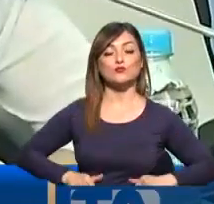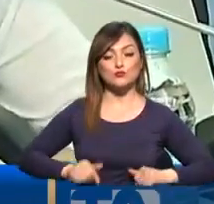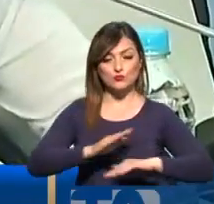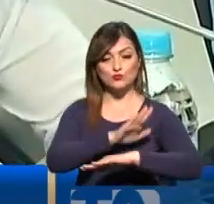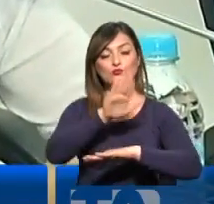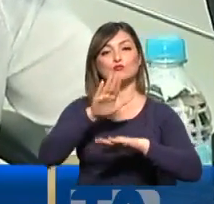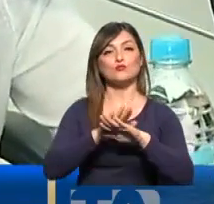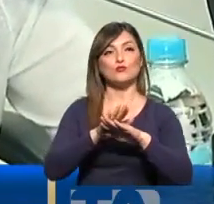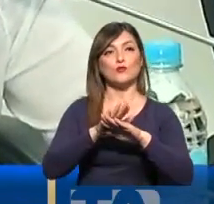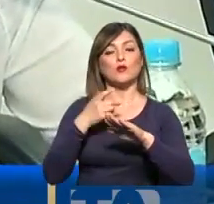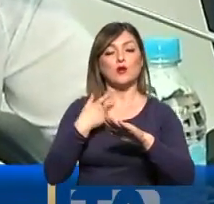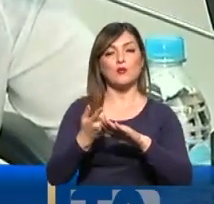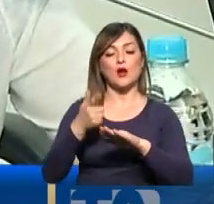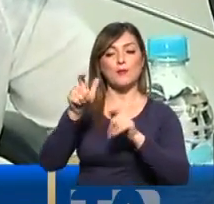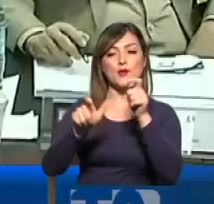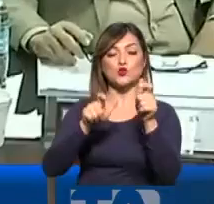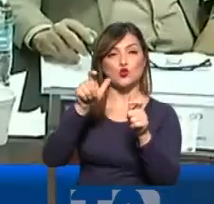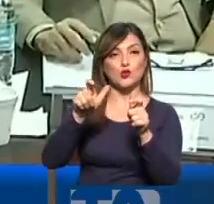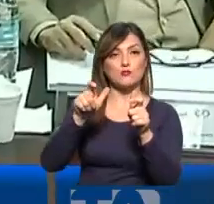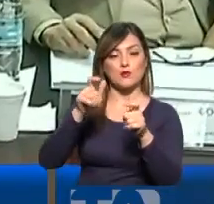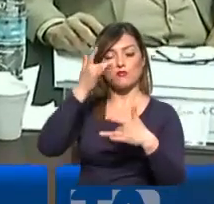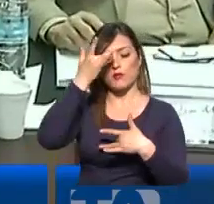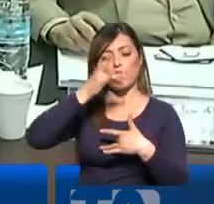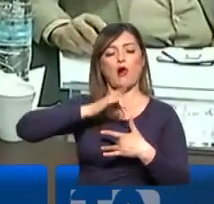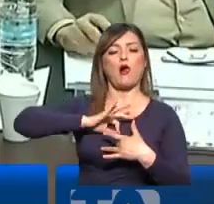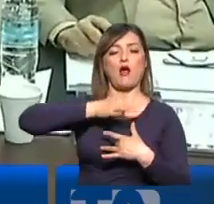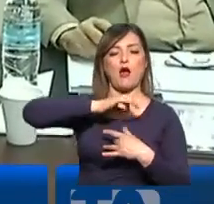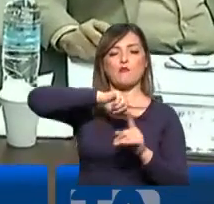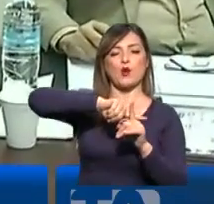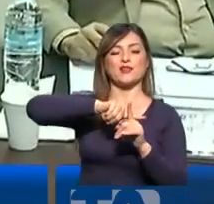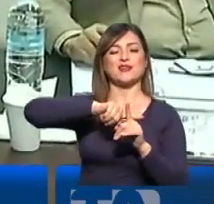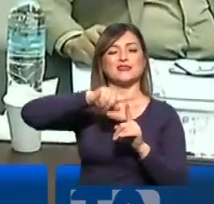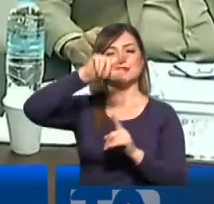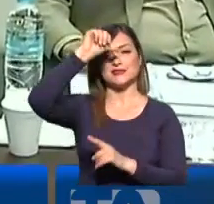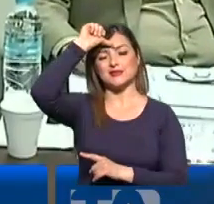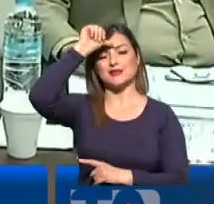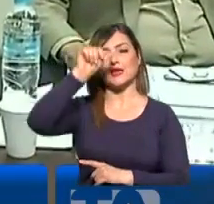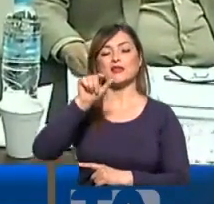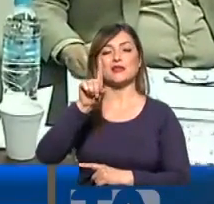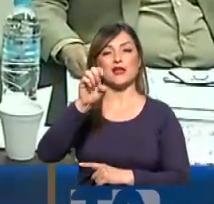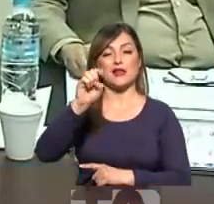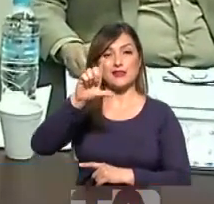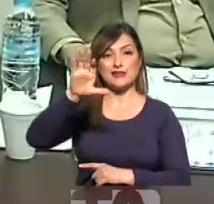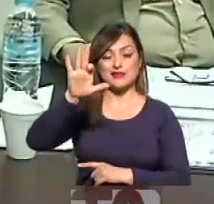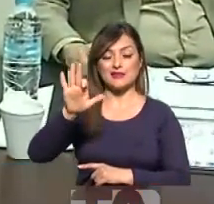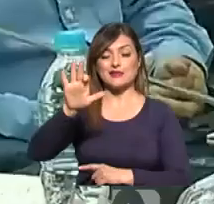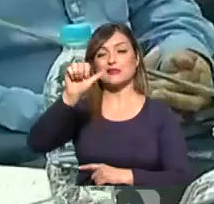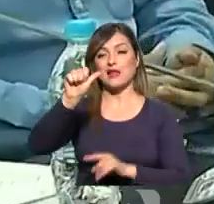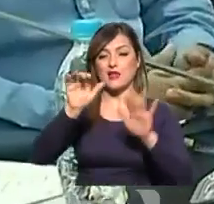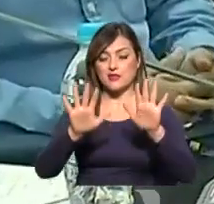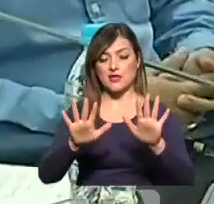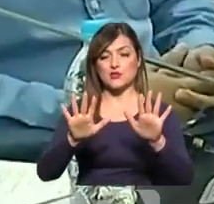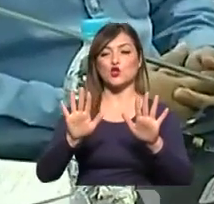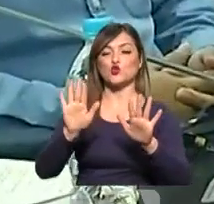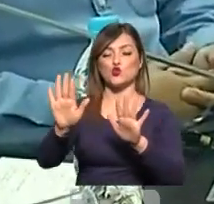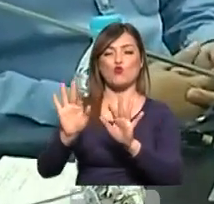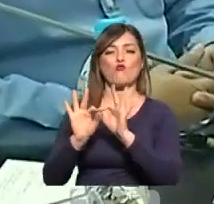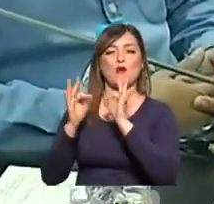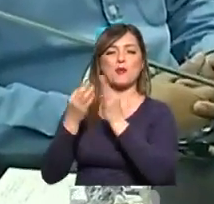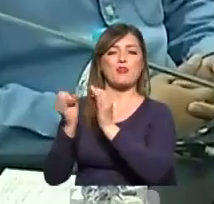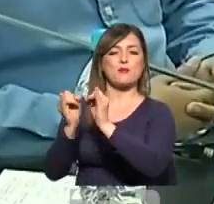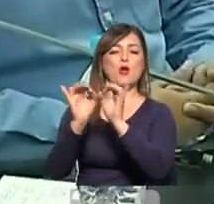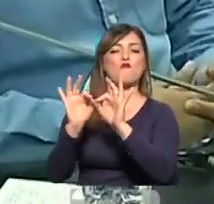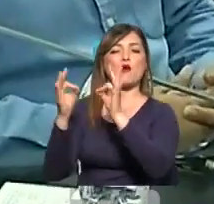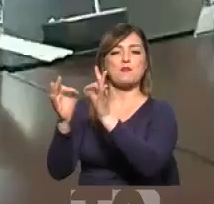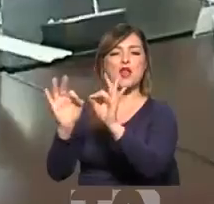cerco epidemiológico al cual se le hace seguimiento al propósito de los 10 casos confirmados con la variante Delta. Indicó inclusive que uno de los casos que llegó